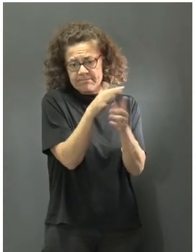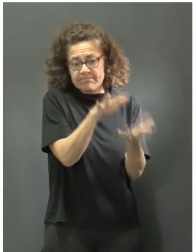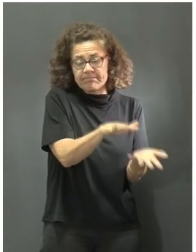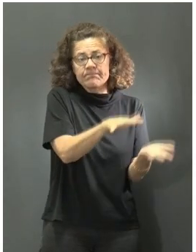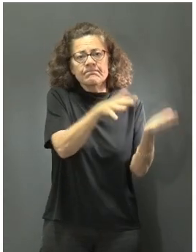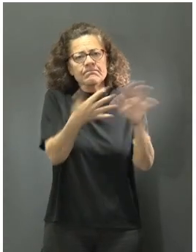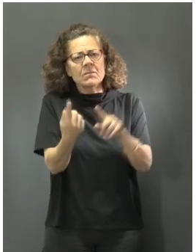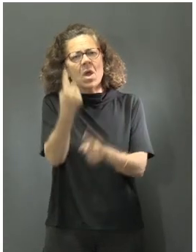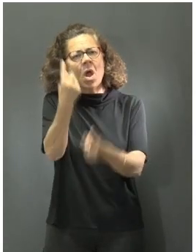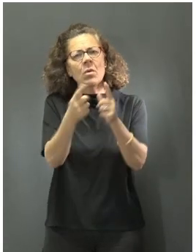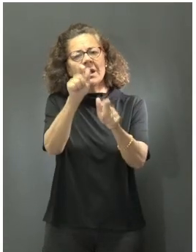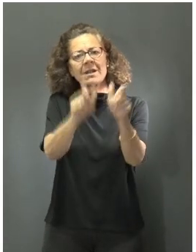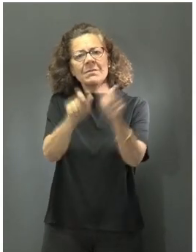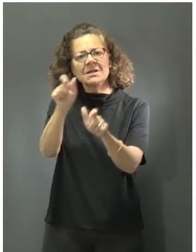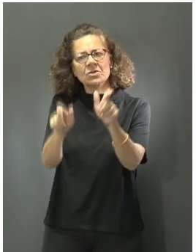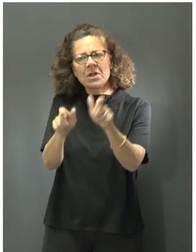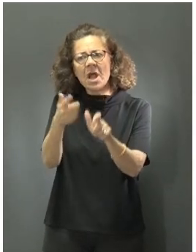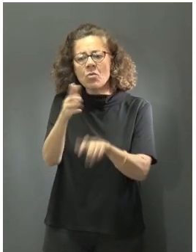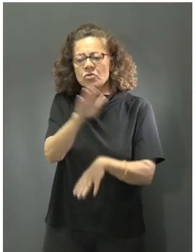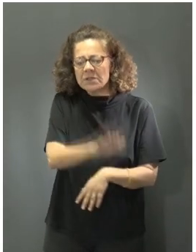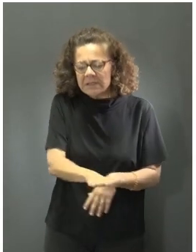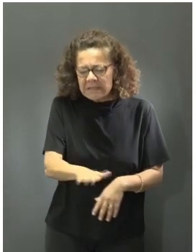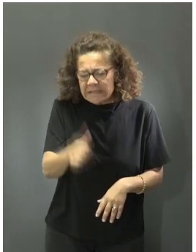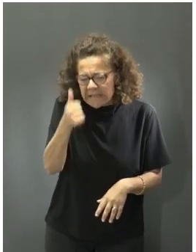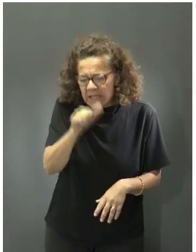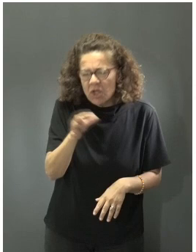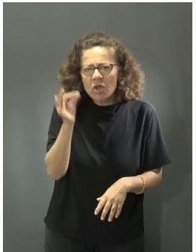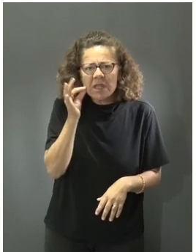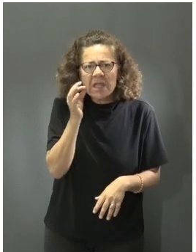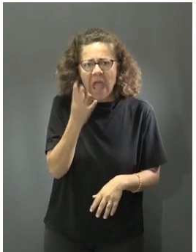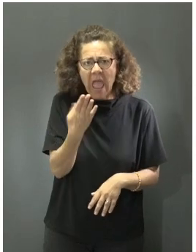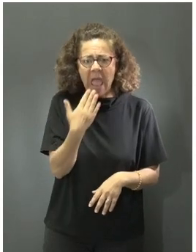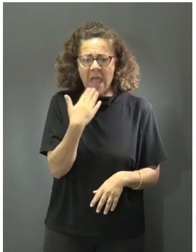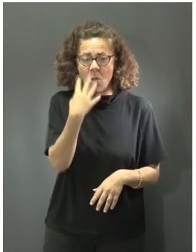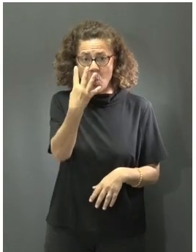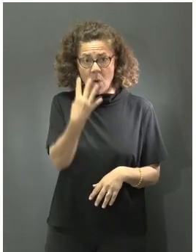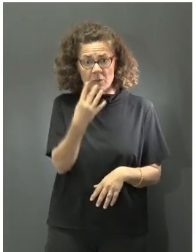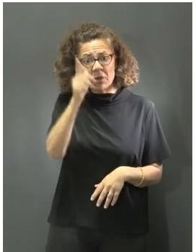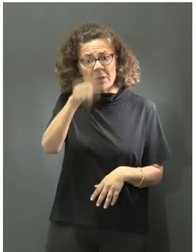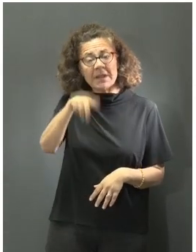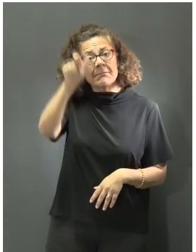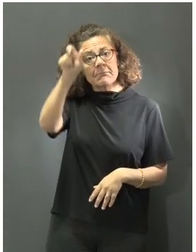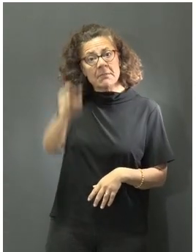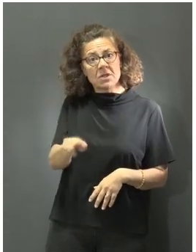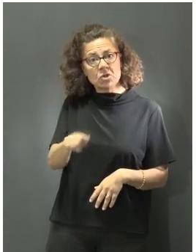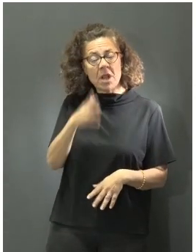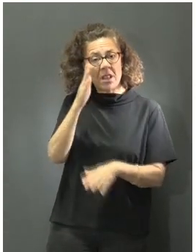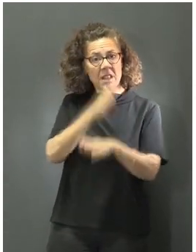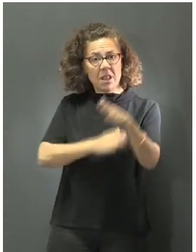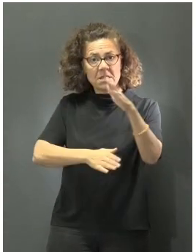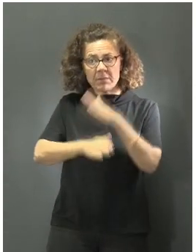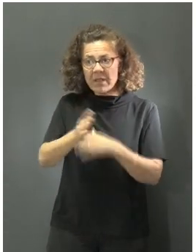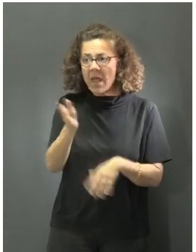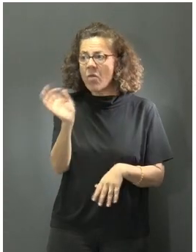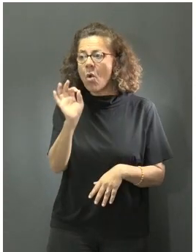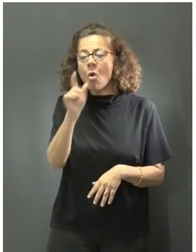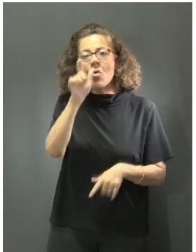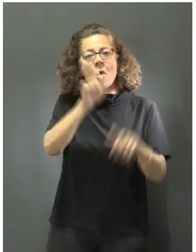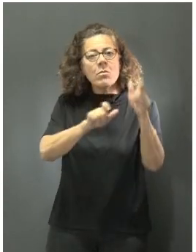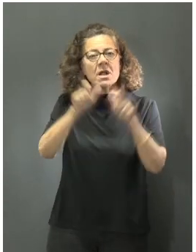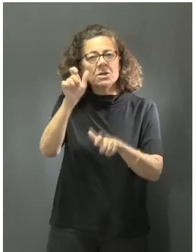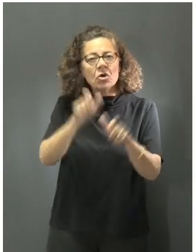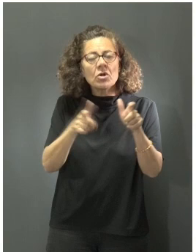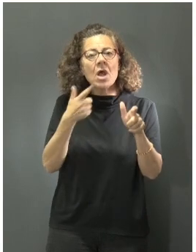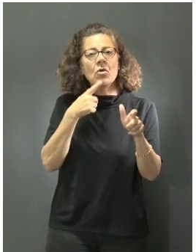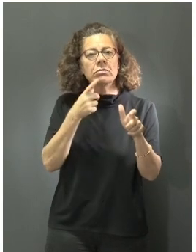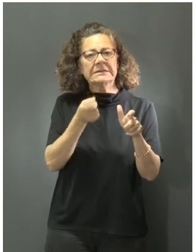a cualquier persona, a un niño o una niña de 4 años, pero también a una persona con discapacidad, a una persona con dificultades